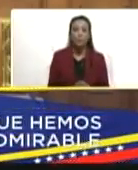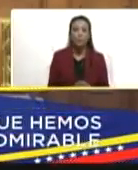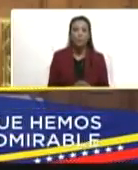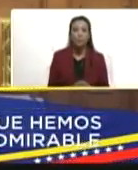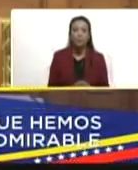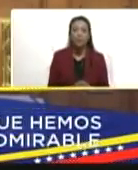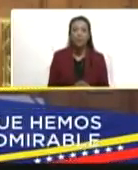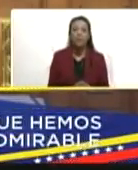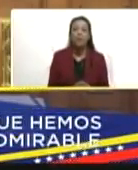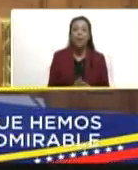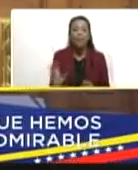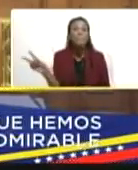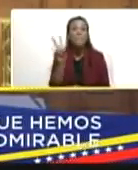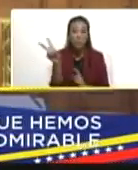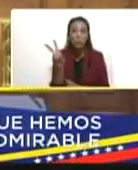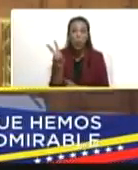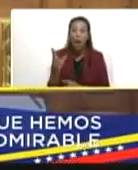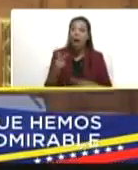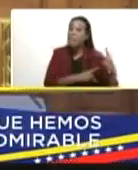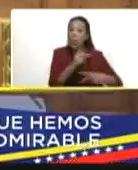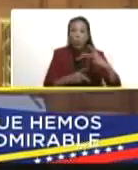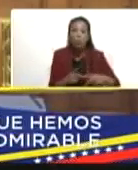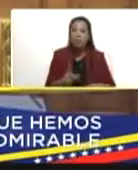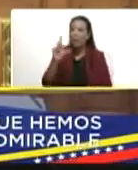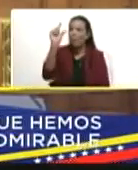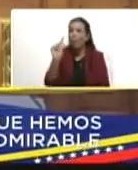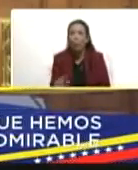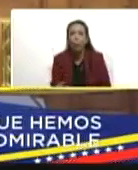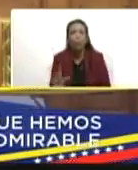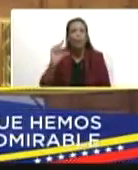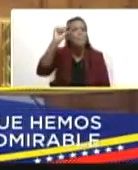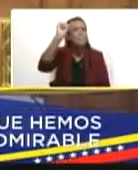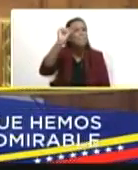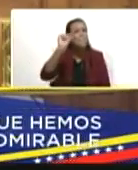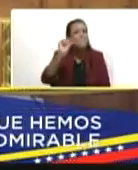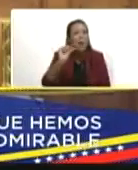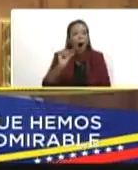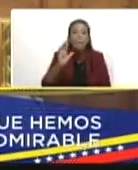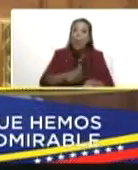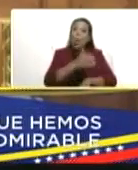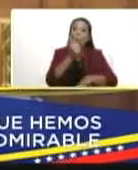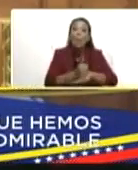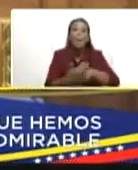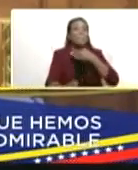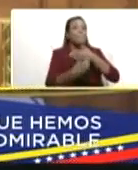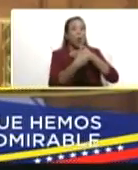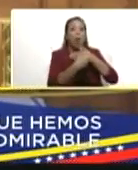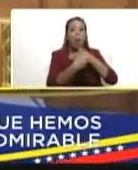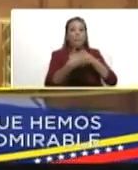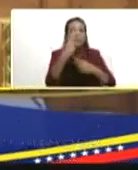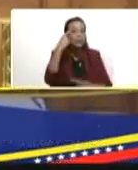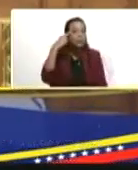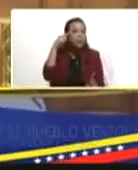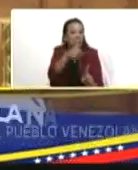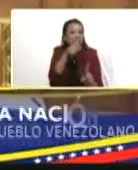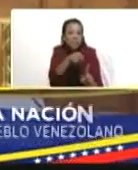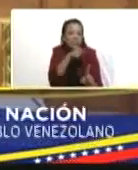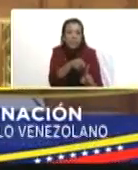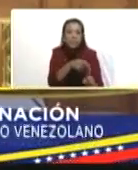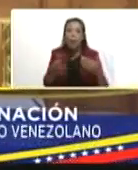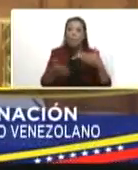país Venezuela dejó de producir por culpa de las sanciones la persecución y el